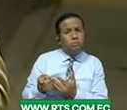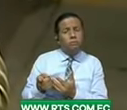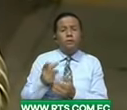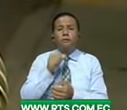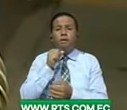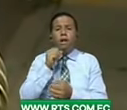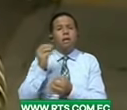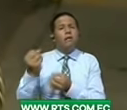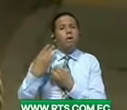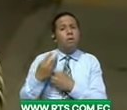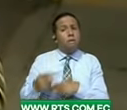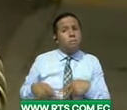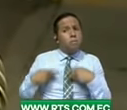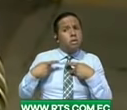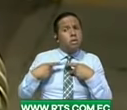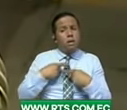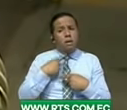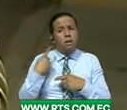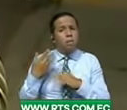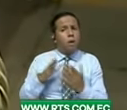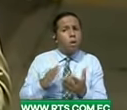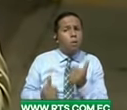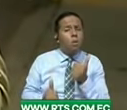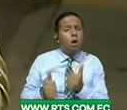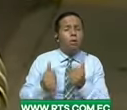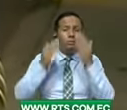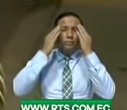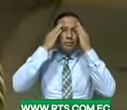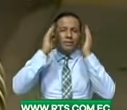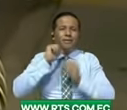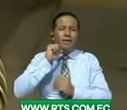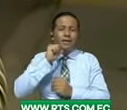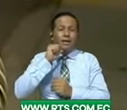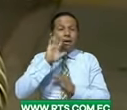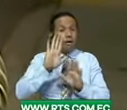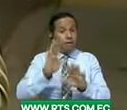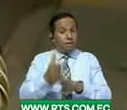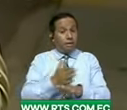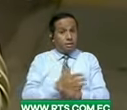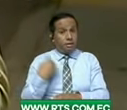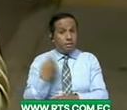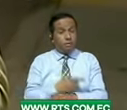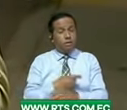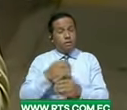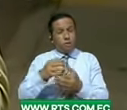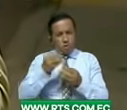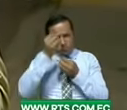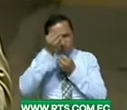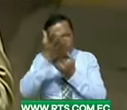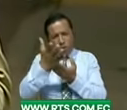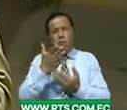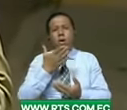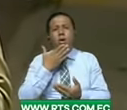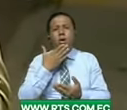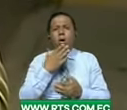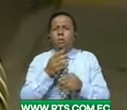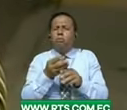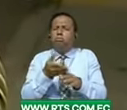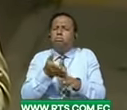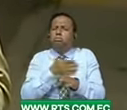se mantiene con vida o si es que ya habría fallecido. Sin embargo, nosotros les hemos preparado un informe respecto de lo que ocurrió hace